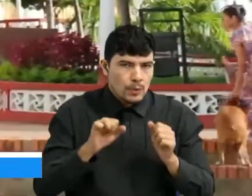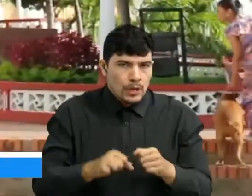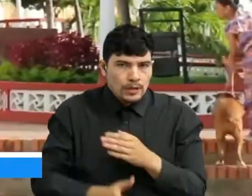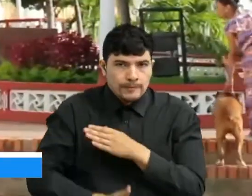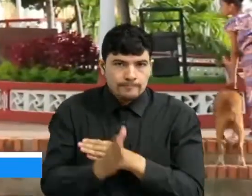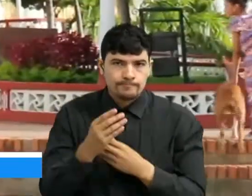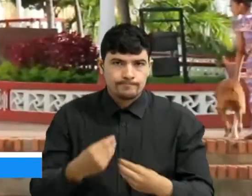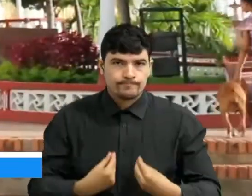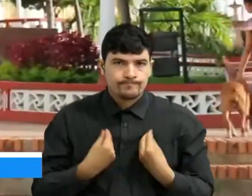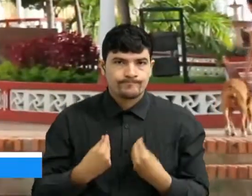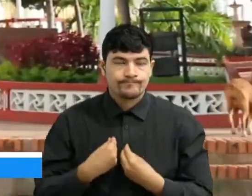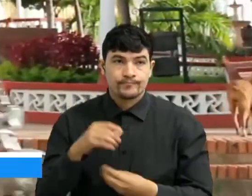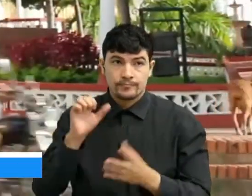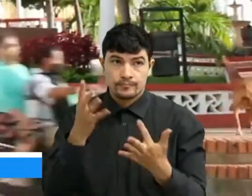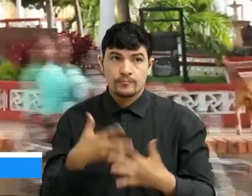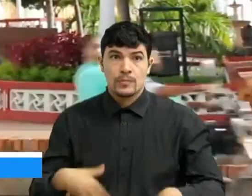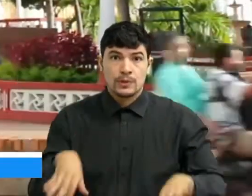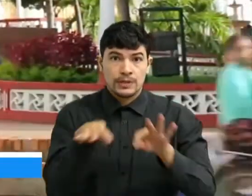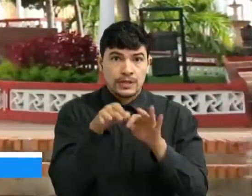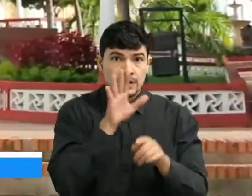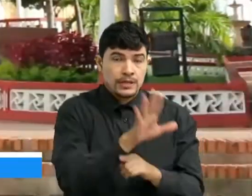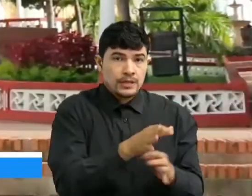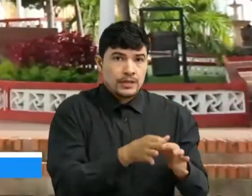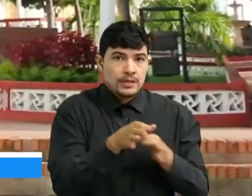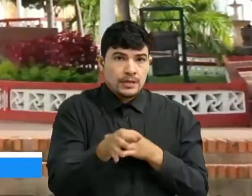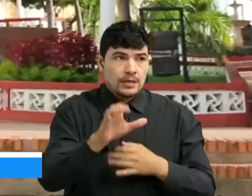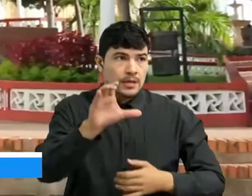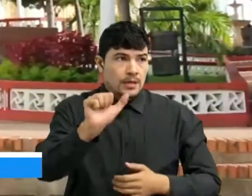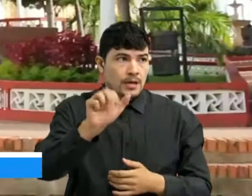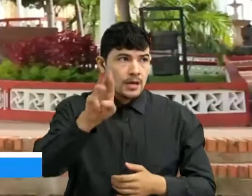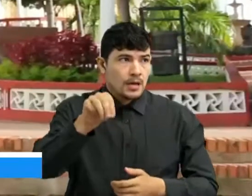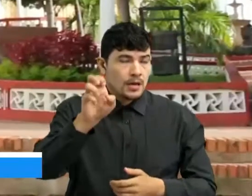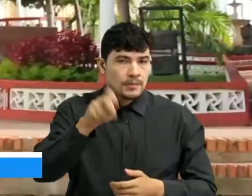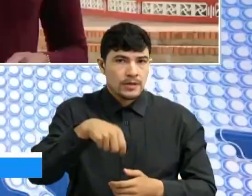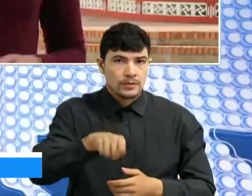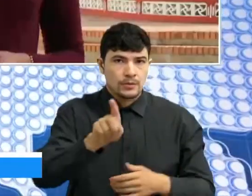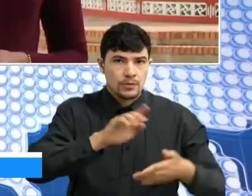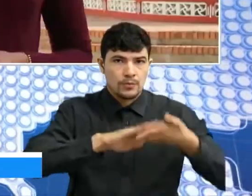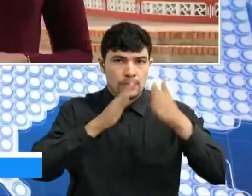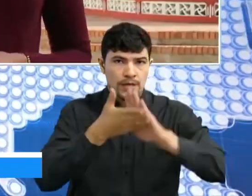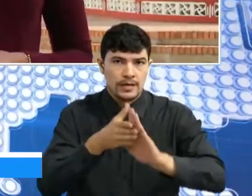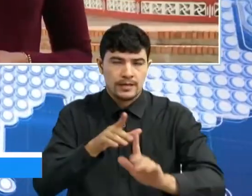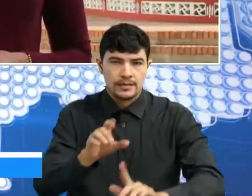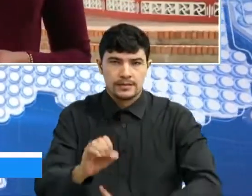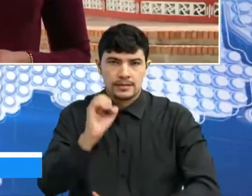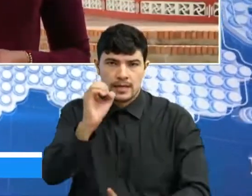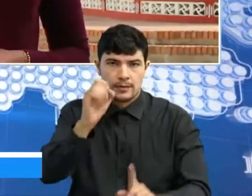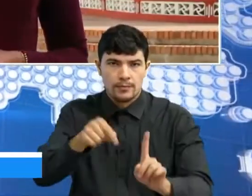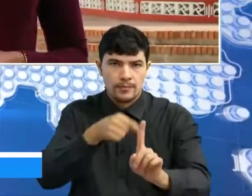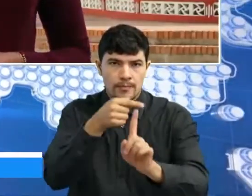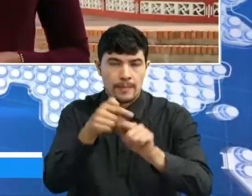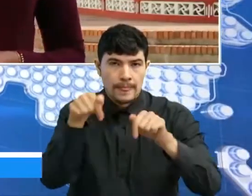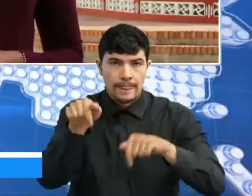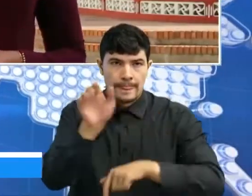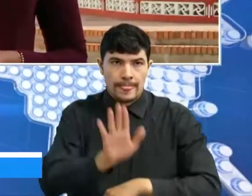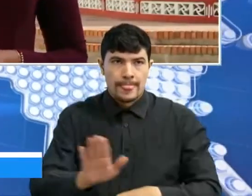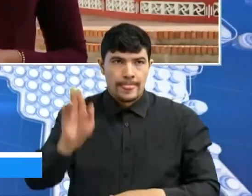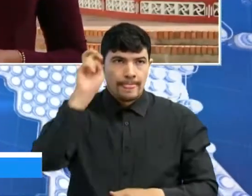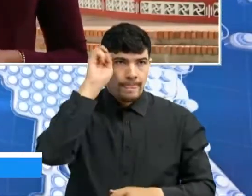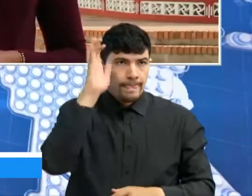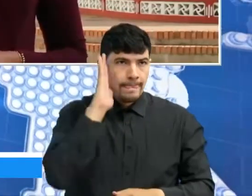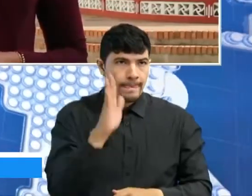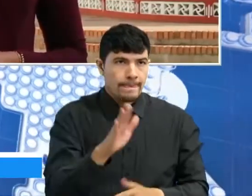importante señalar que el municipio del Carmen sigue siendo una de las poblaciones no COVID del departamento norte de Santander. Y desde su parque